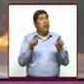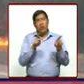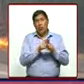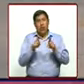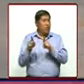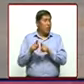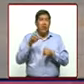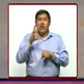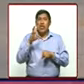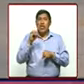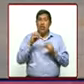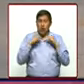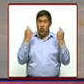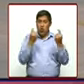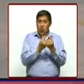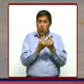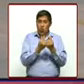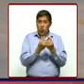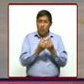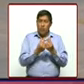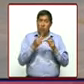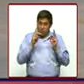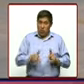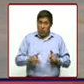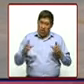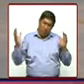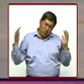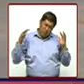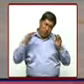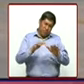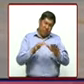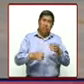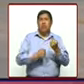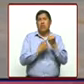de 60 brigadistas para reforzar la lucha contra los incendios